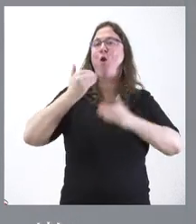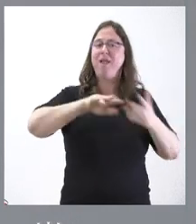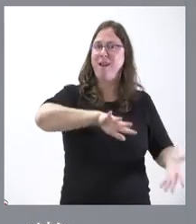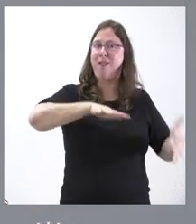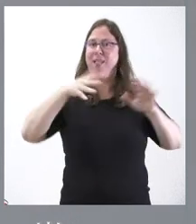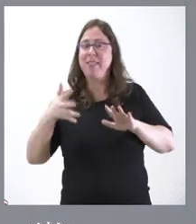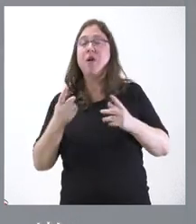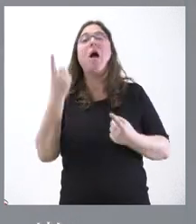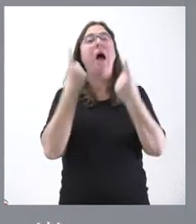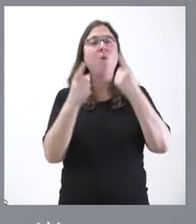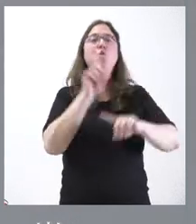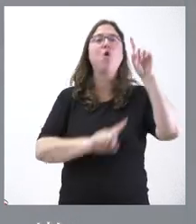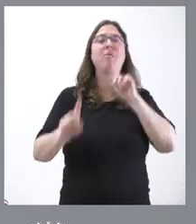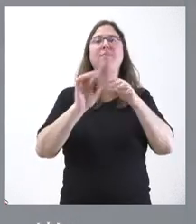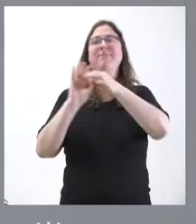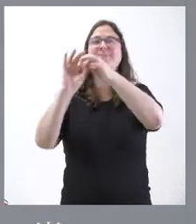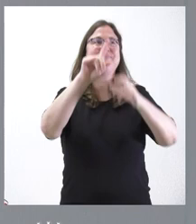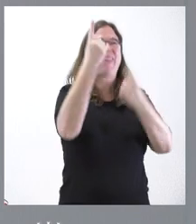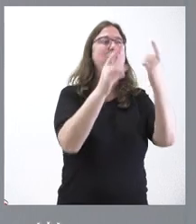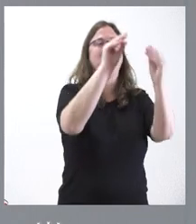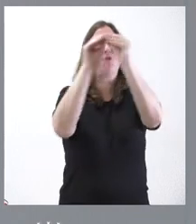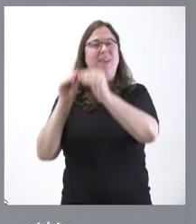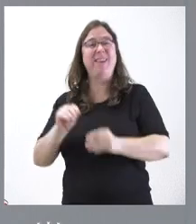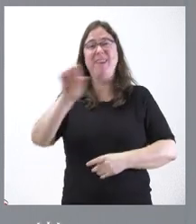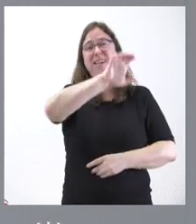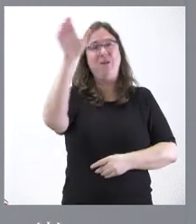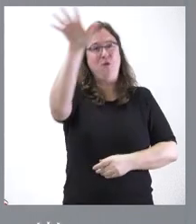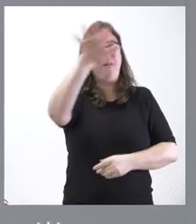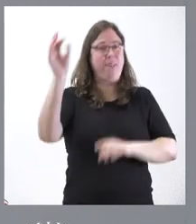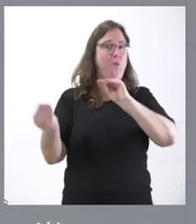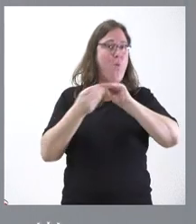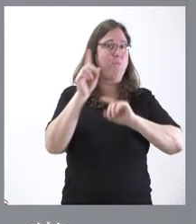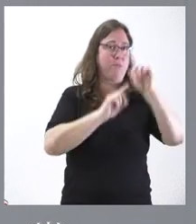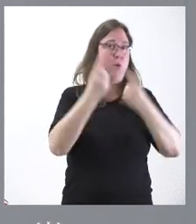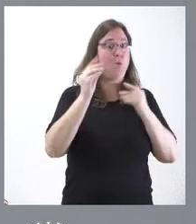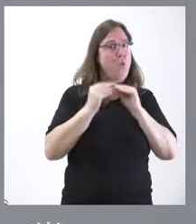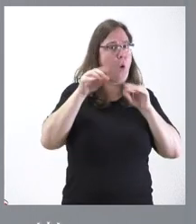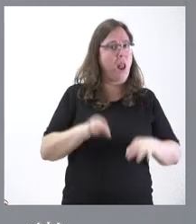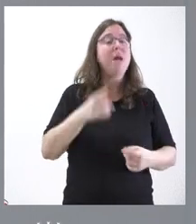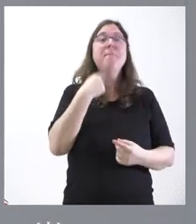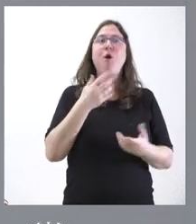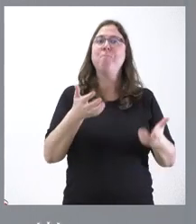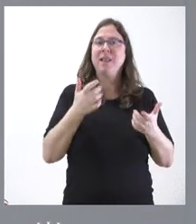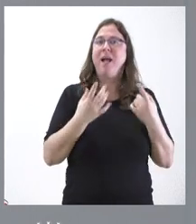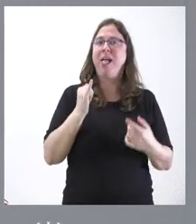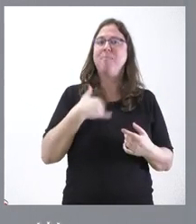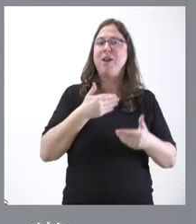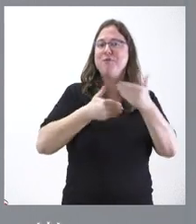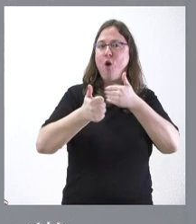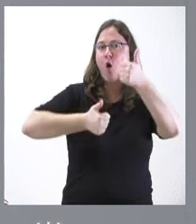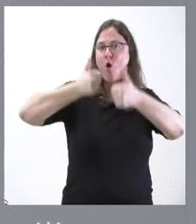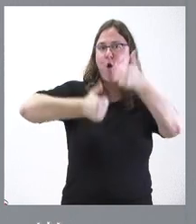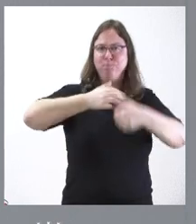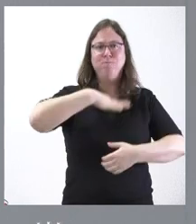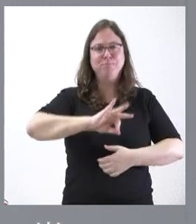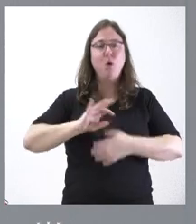algunos problemas que compartimos con otras muchas partes de la Unión Europea pero que tenemos algunas ventajas muy importantes para poder competir en el futuro inmediato